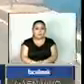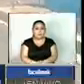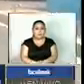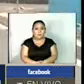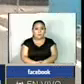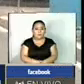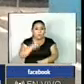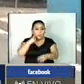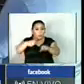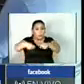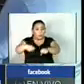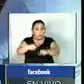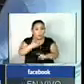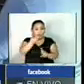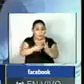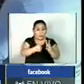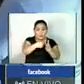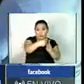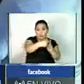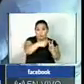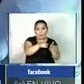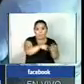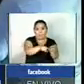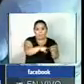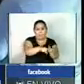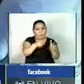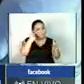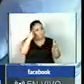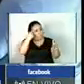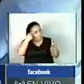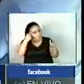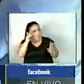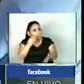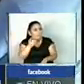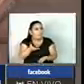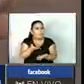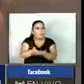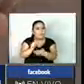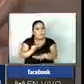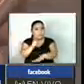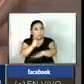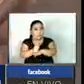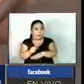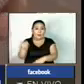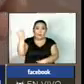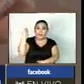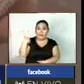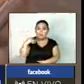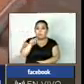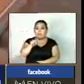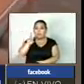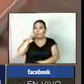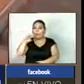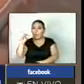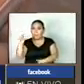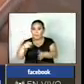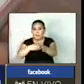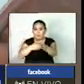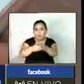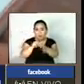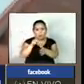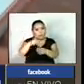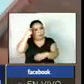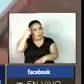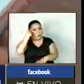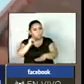Xavier y Henry Benavides son hermanos que se aventuraron al mundo del emprendimiento a inicios del 2020 decidieron implementar un